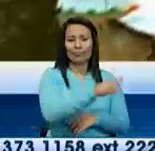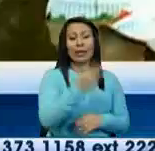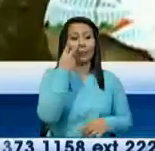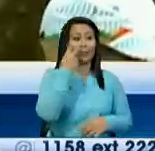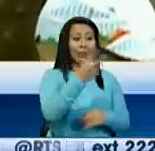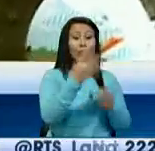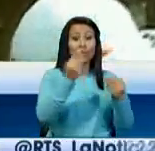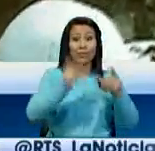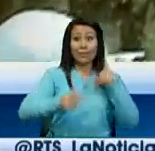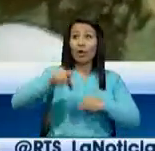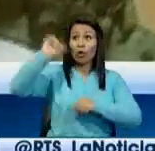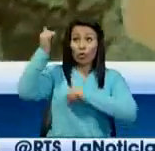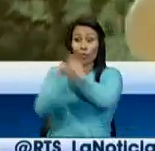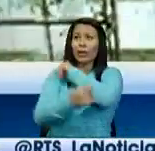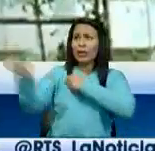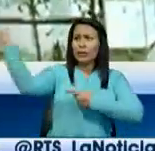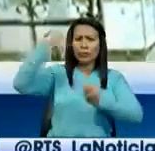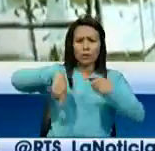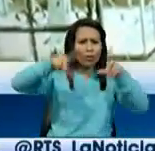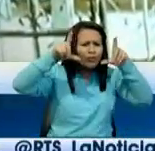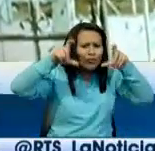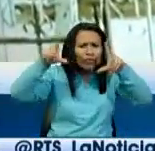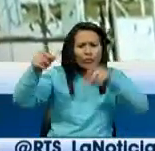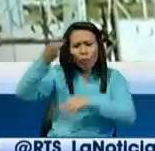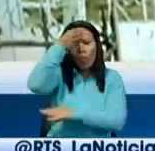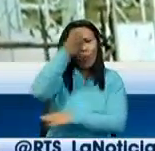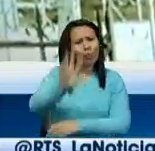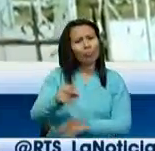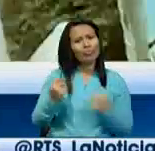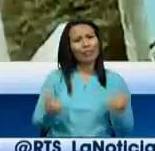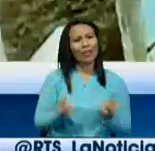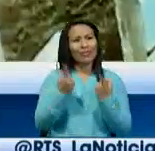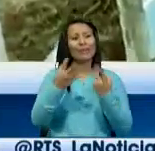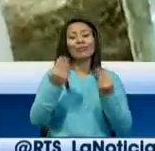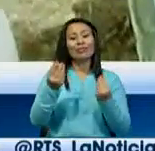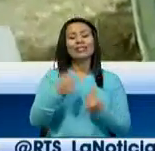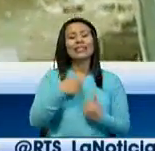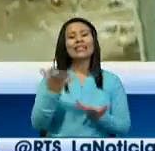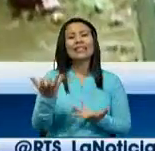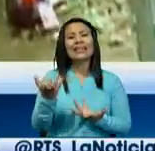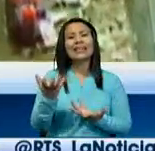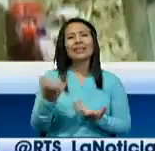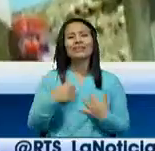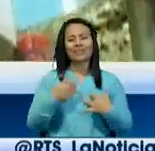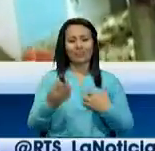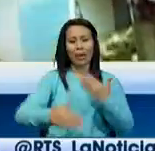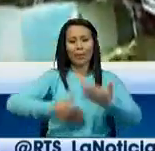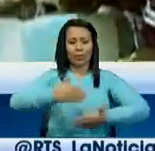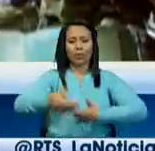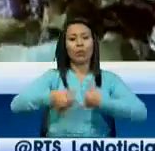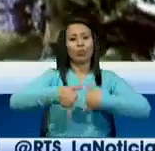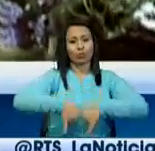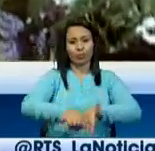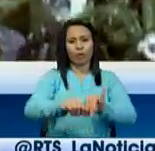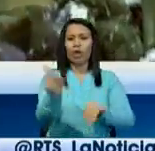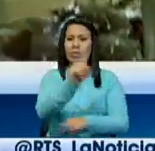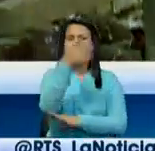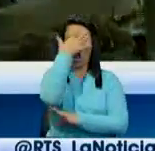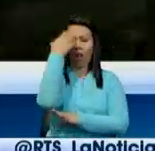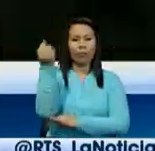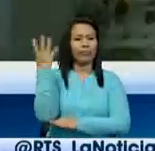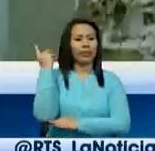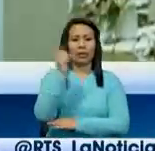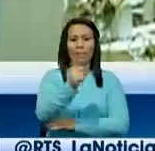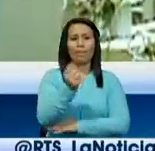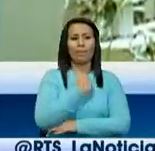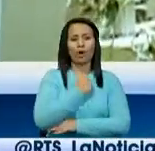vistosa para los turistas nacionales y extranjeros, quienes esperan que esta costumbre se mantenga con el pasar de los años, pues es parte de la riqueza del